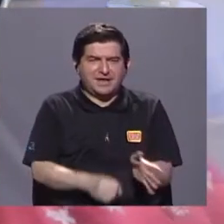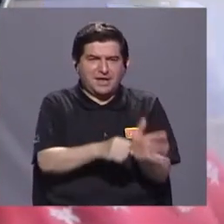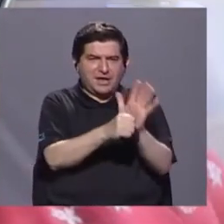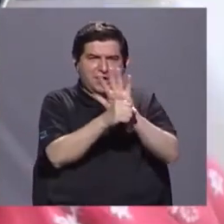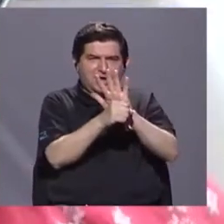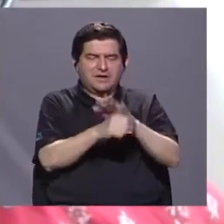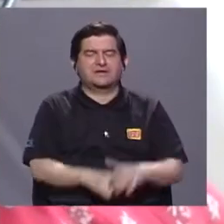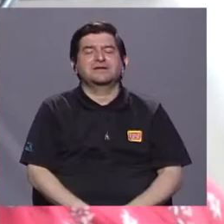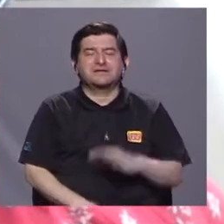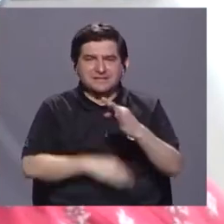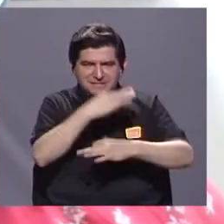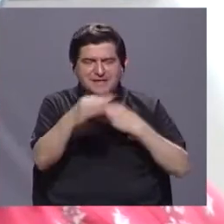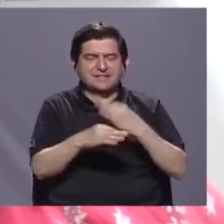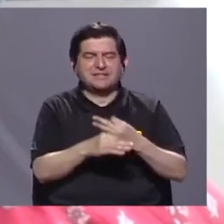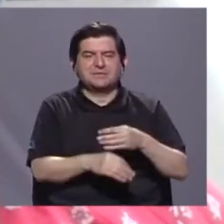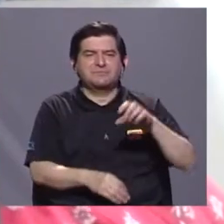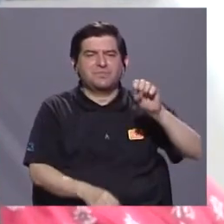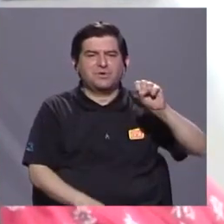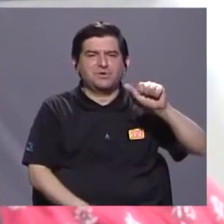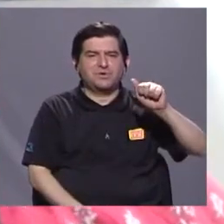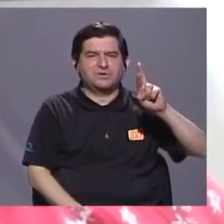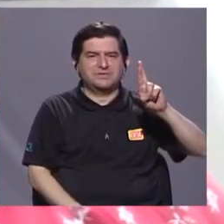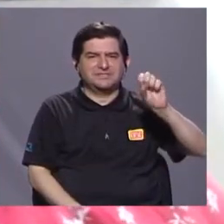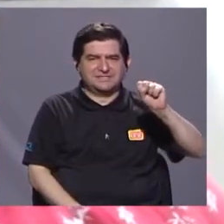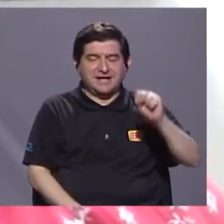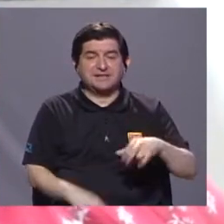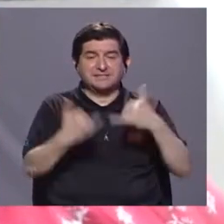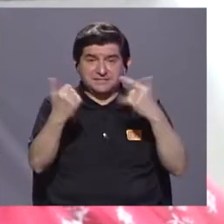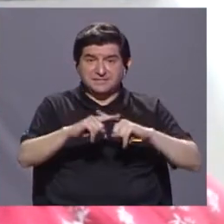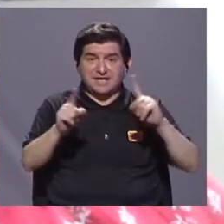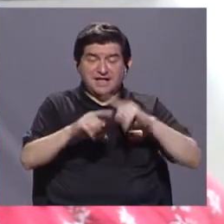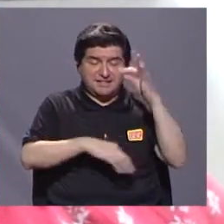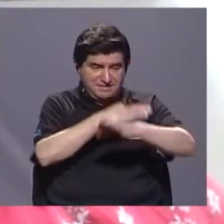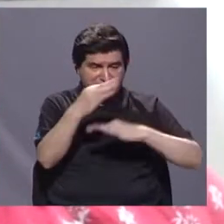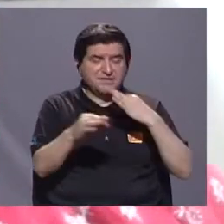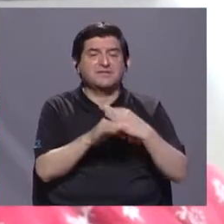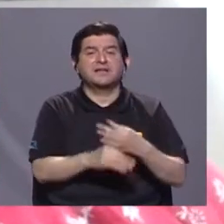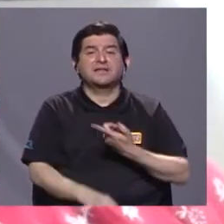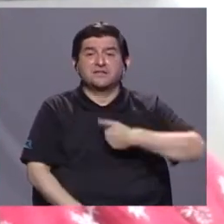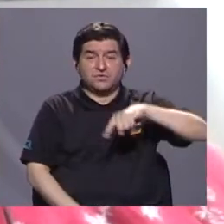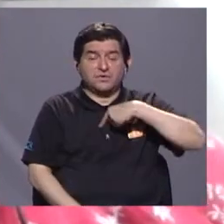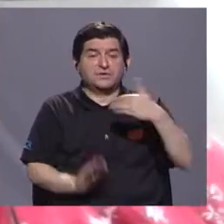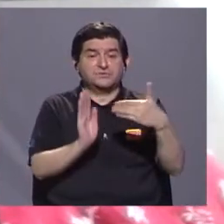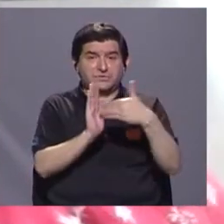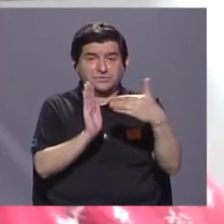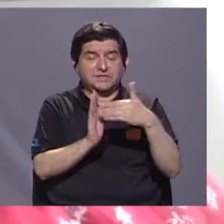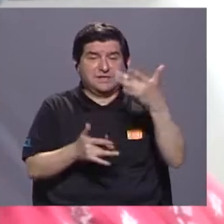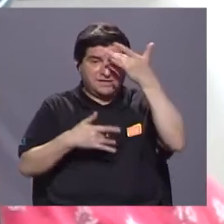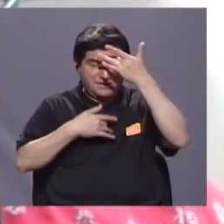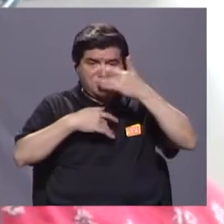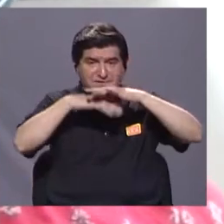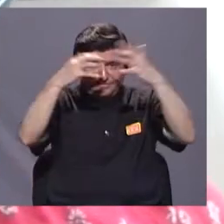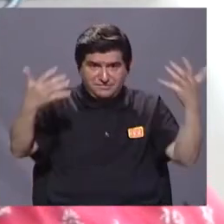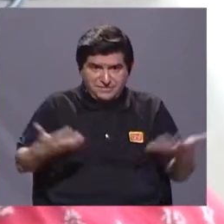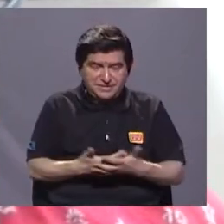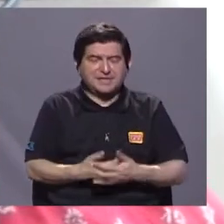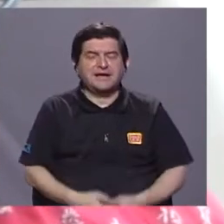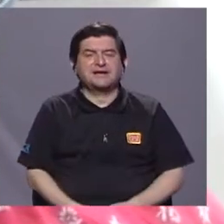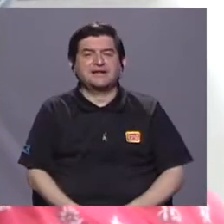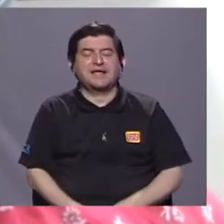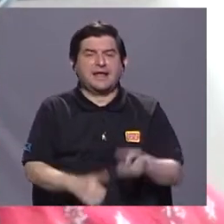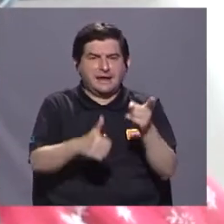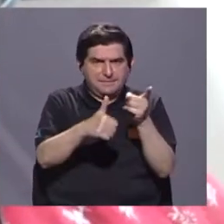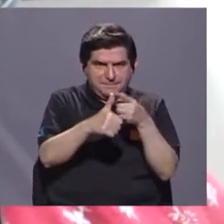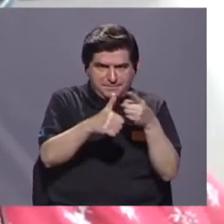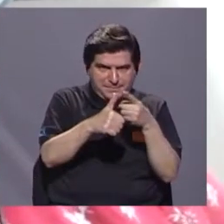familia de los arts ya hay varios de varios que nos han causado pandemias por ejemplo de sars uno que es como es el primo